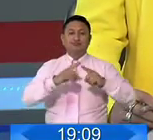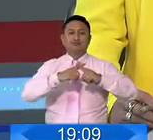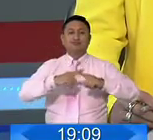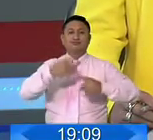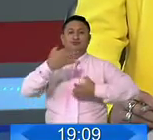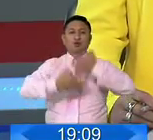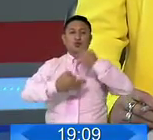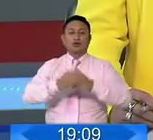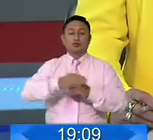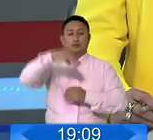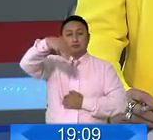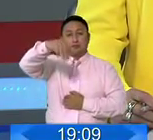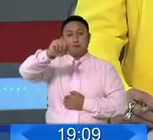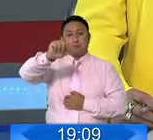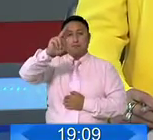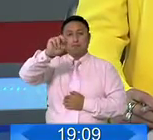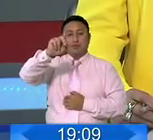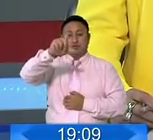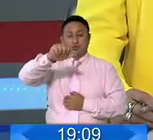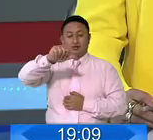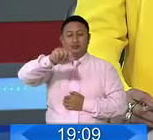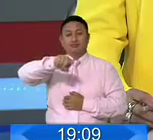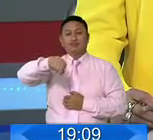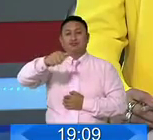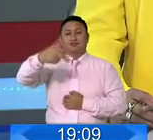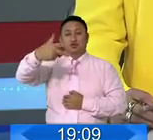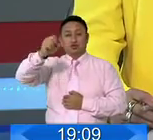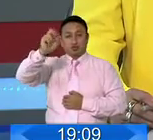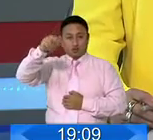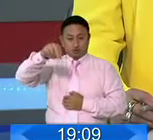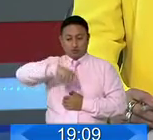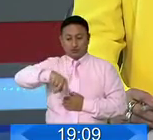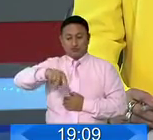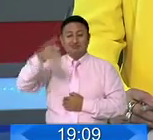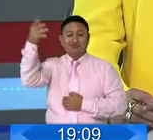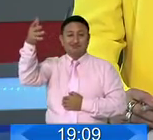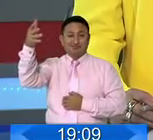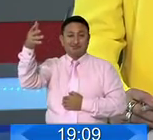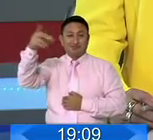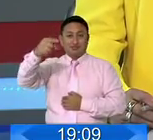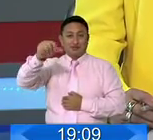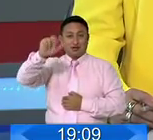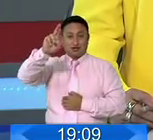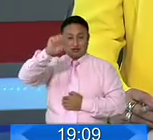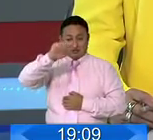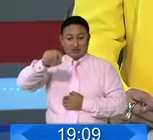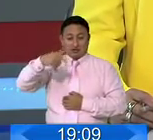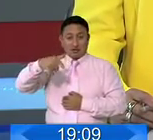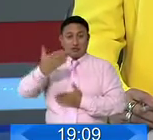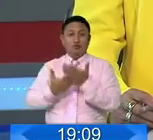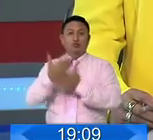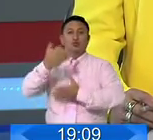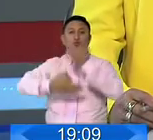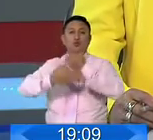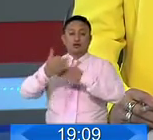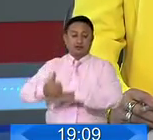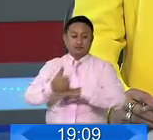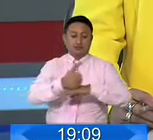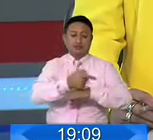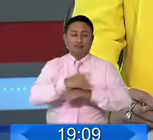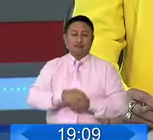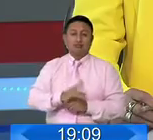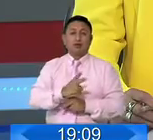Manuel Chung y el catedrático José Miguel García fueron posesionados como delegados de la judicatura en el Guayas por el presidente encargado del